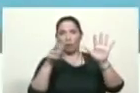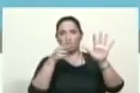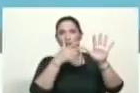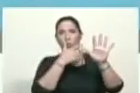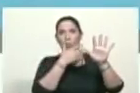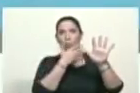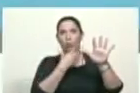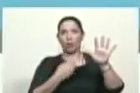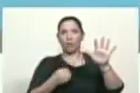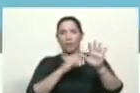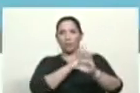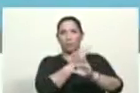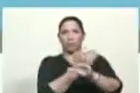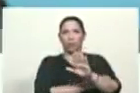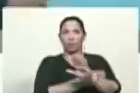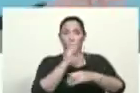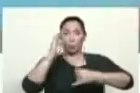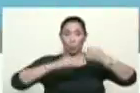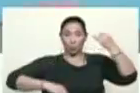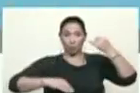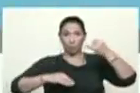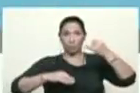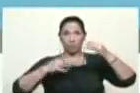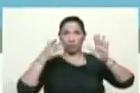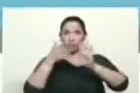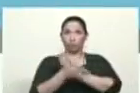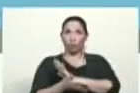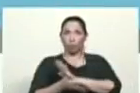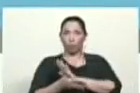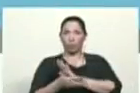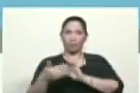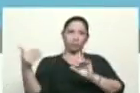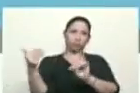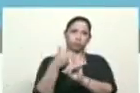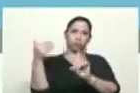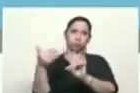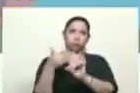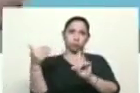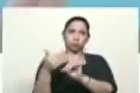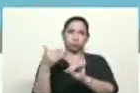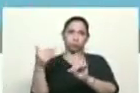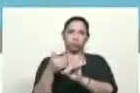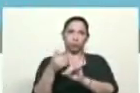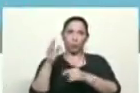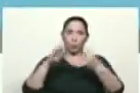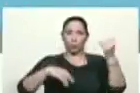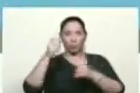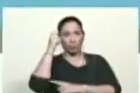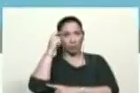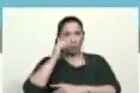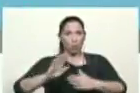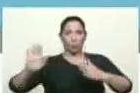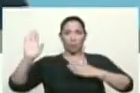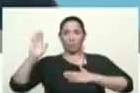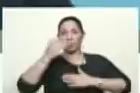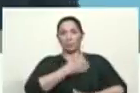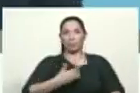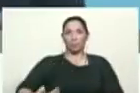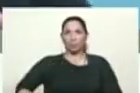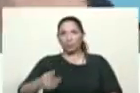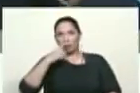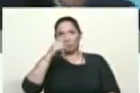fuertes. Y últimamente, sobre todo con la arremetida de estos últimos días, con la juramentación del presidente